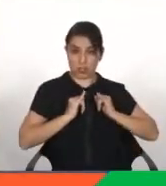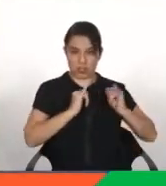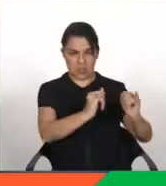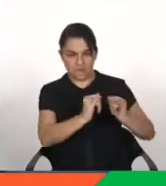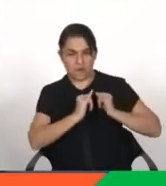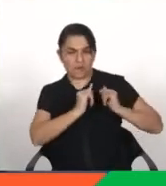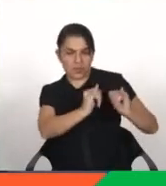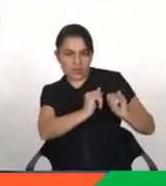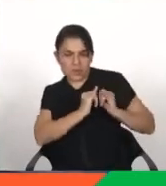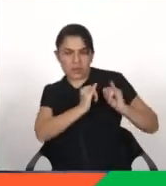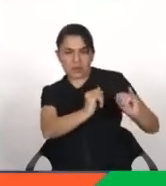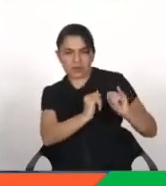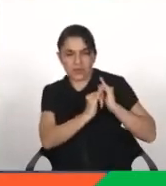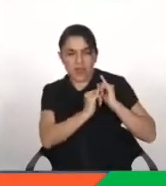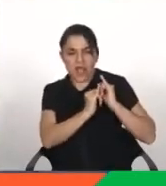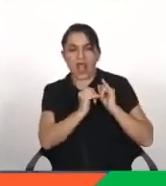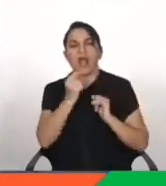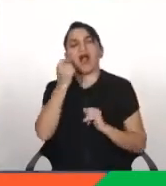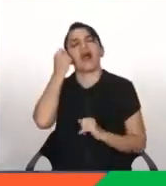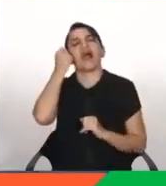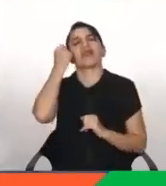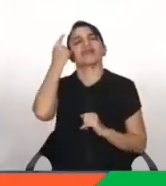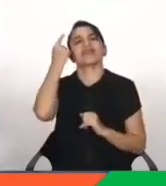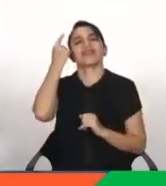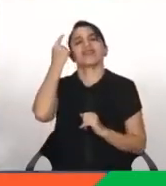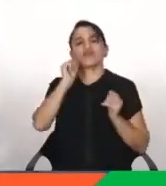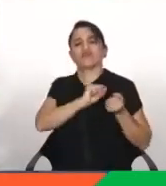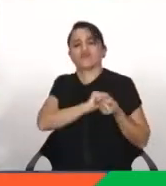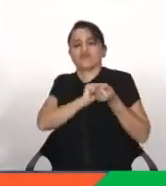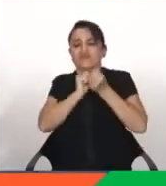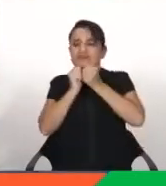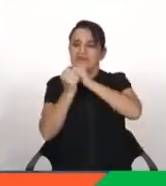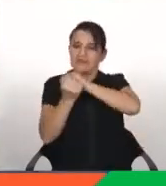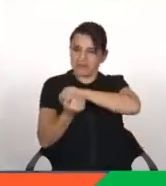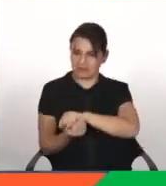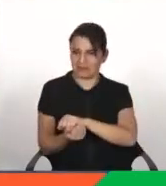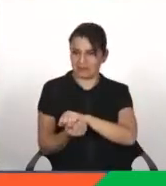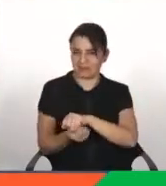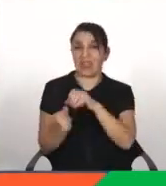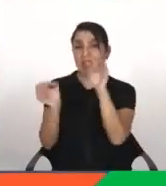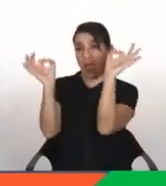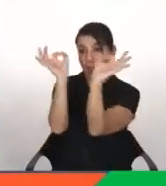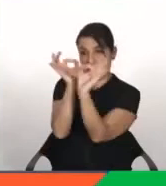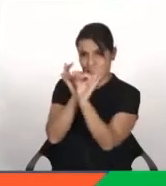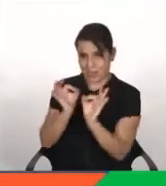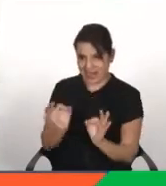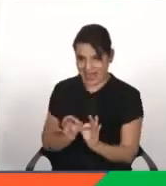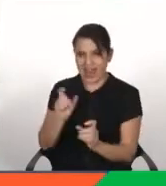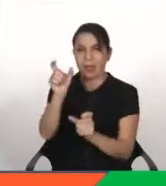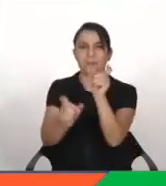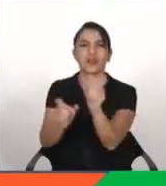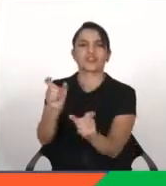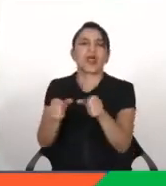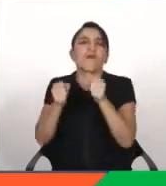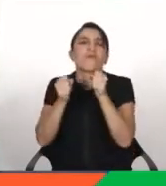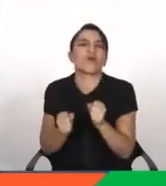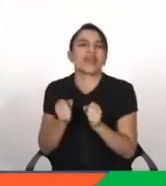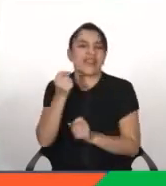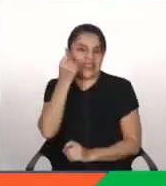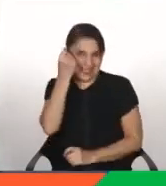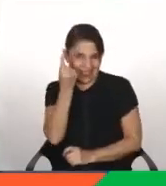eres capaz de entender y necesitas traducir esa información para que otras personas que no tienen esa formación la entiendan. En ese sentido,